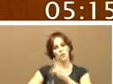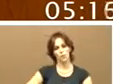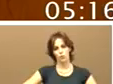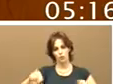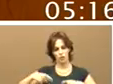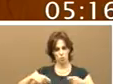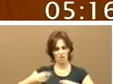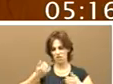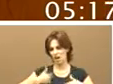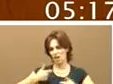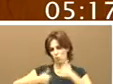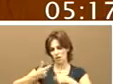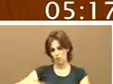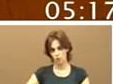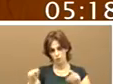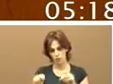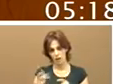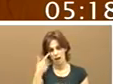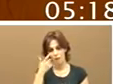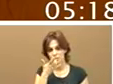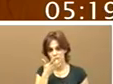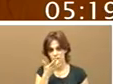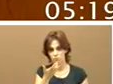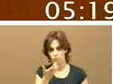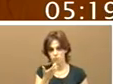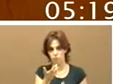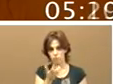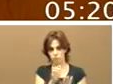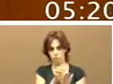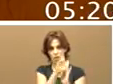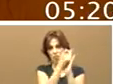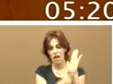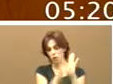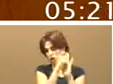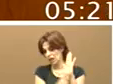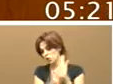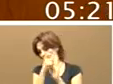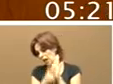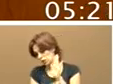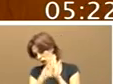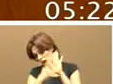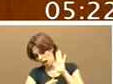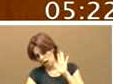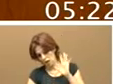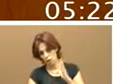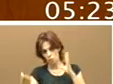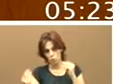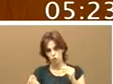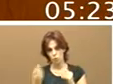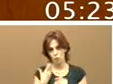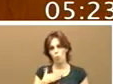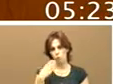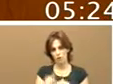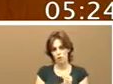comercio lleguemos tenía aquí un montón de datos más para para comentarles pero tendremos